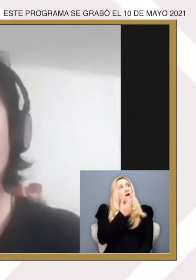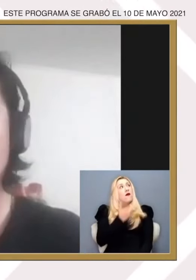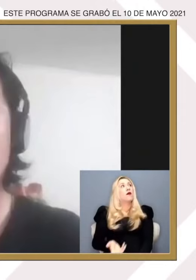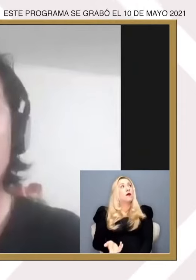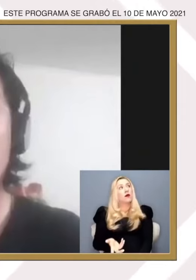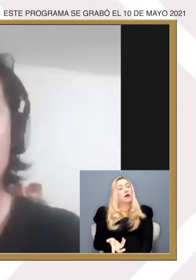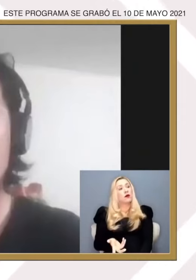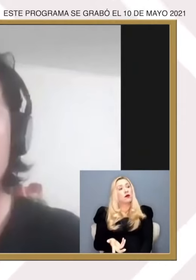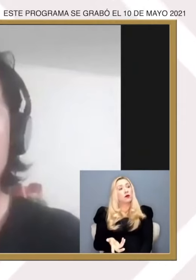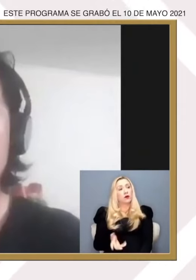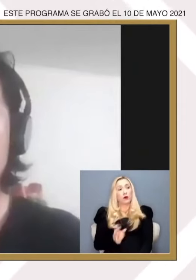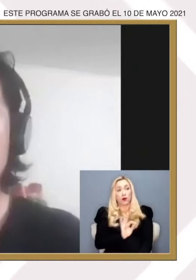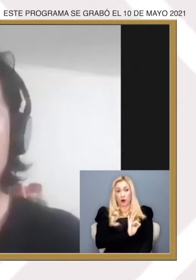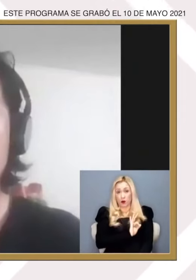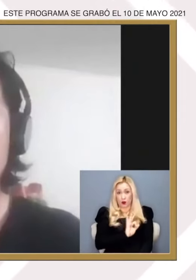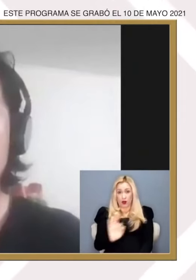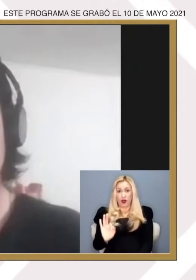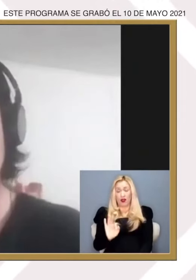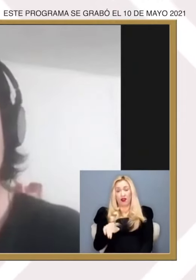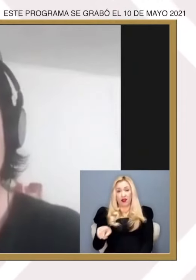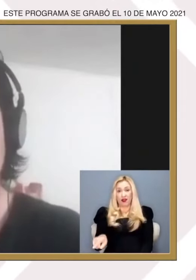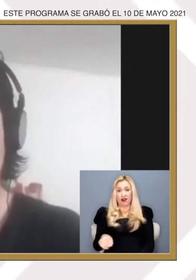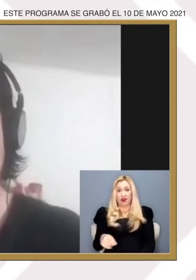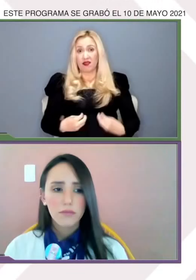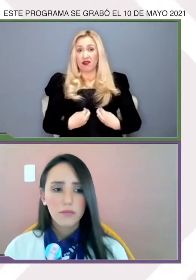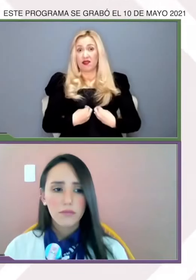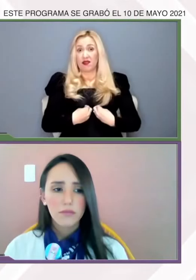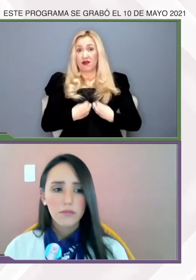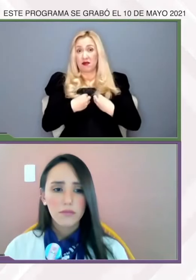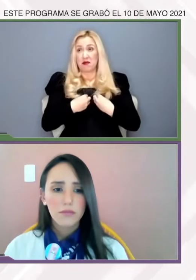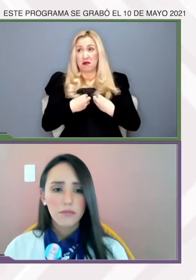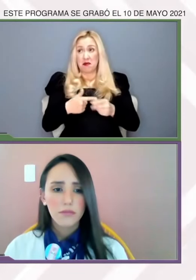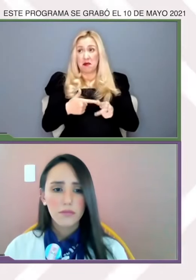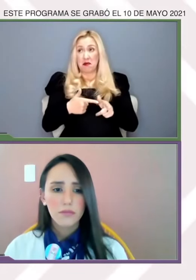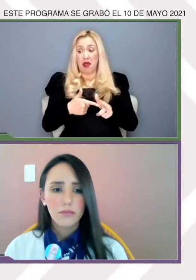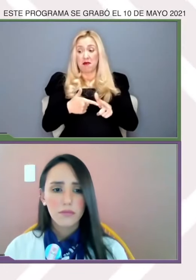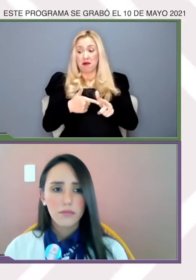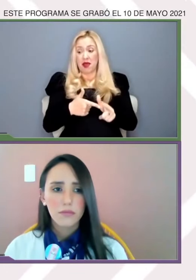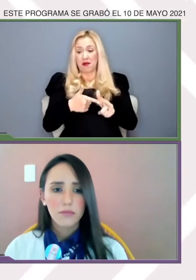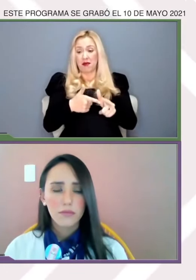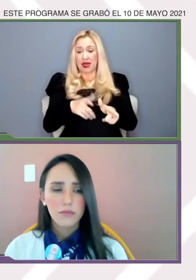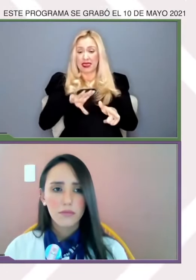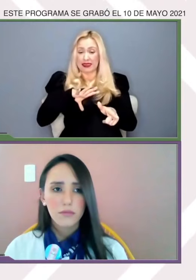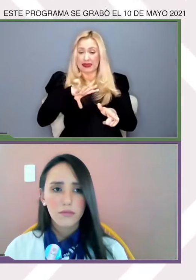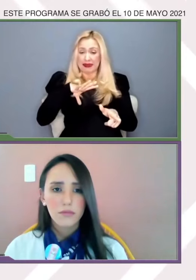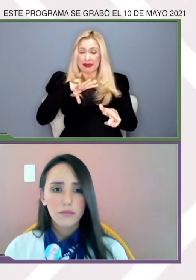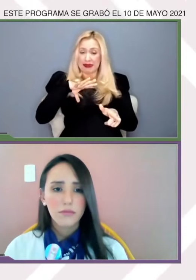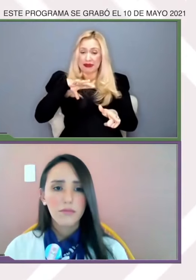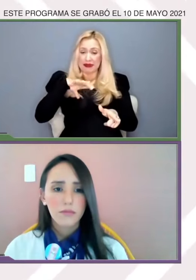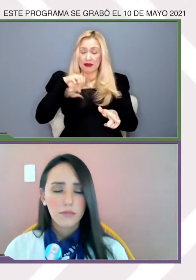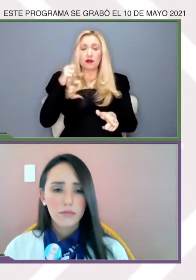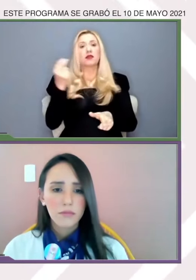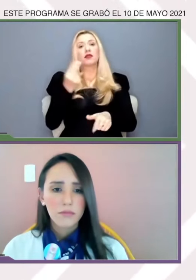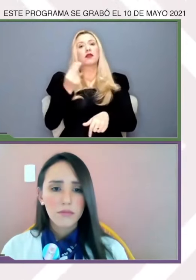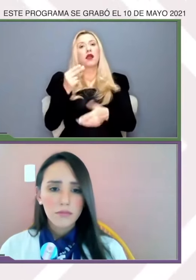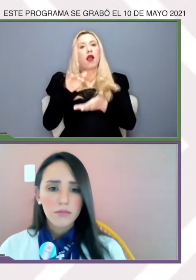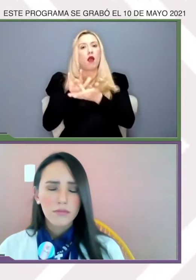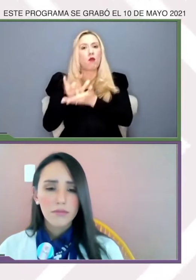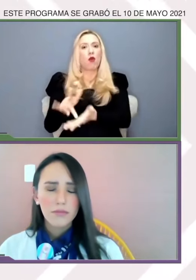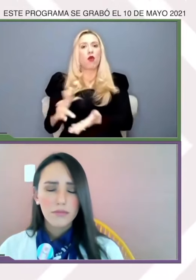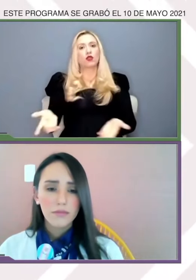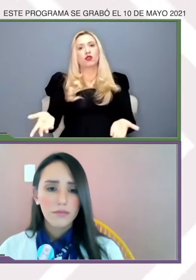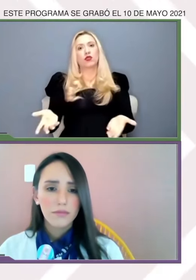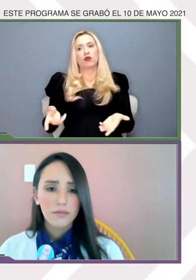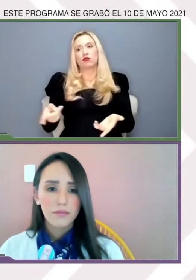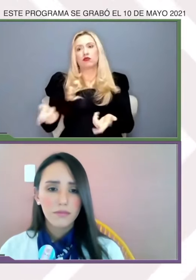pueden realmente sobrevivir estos espacios, ¿no? Y de todo el apoyo que necesitan de nuestra parte